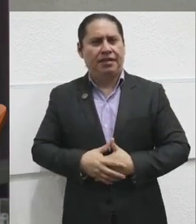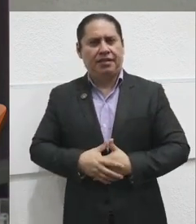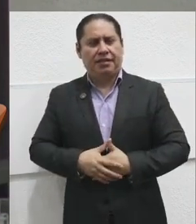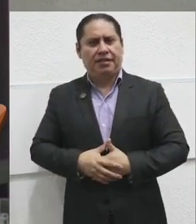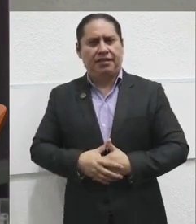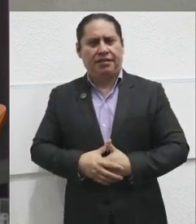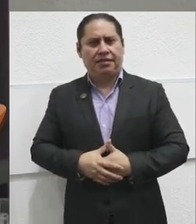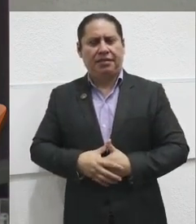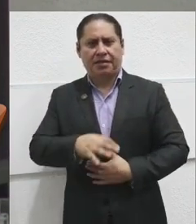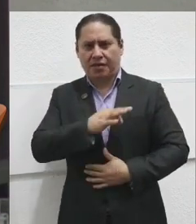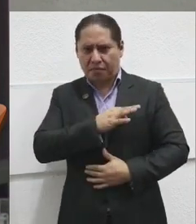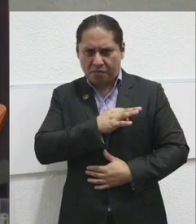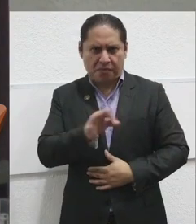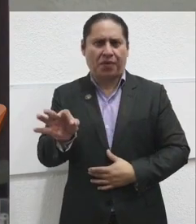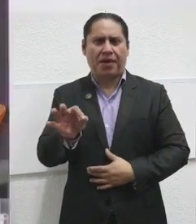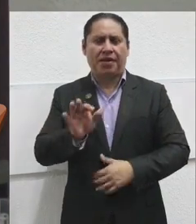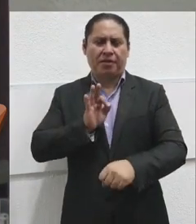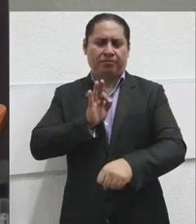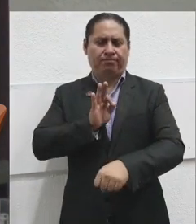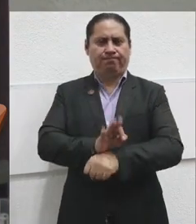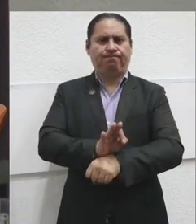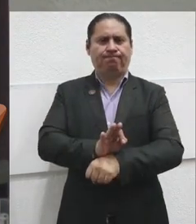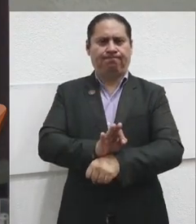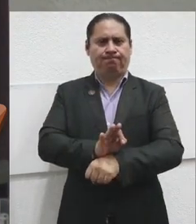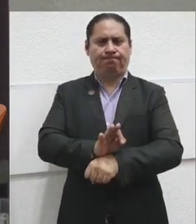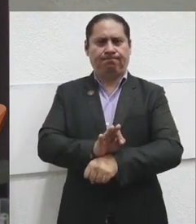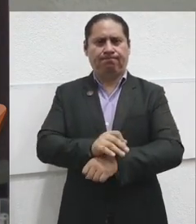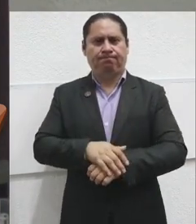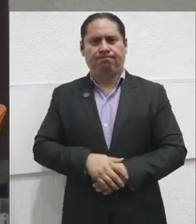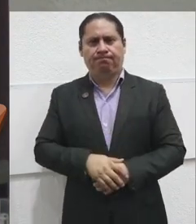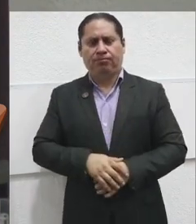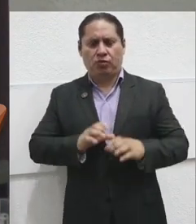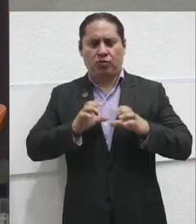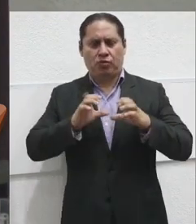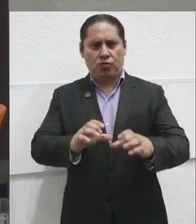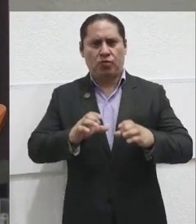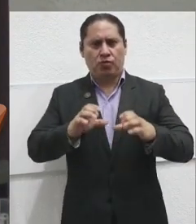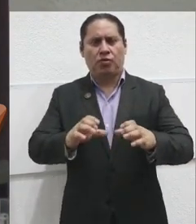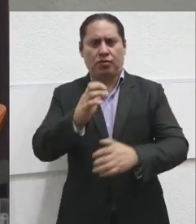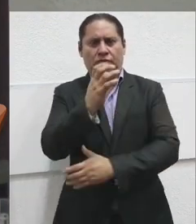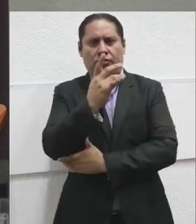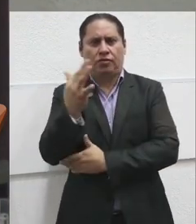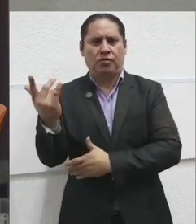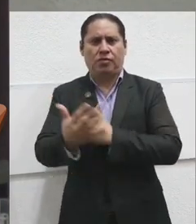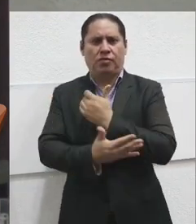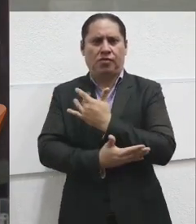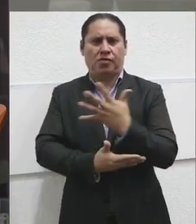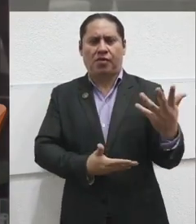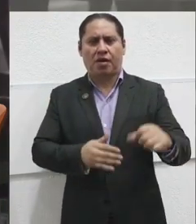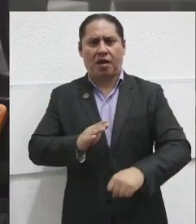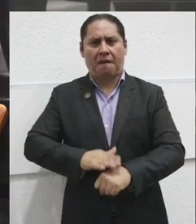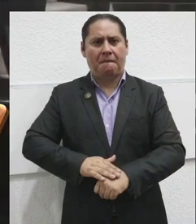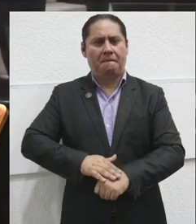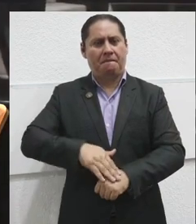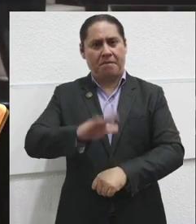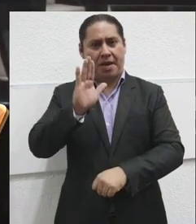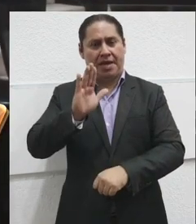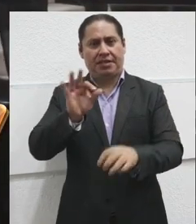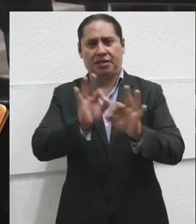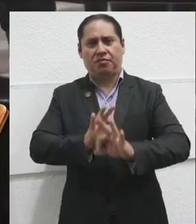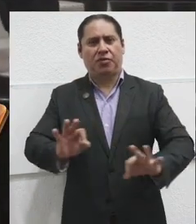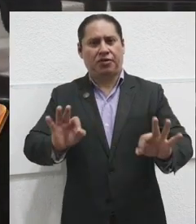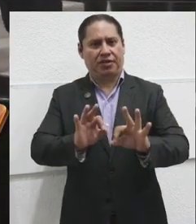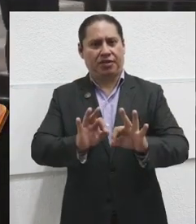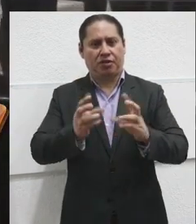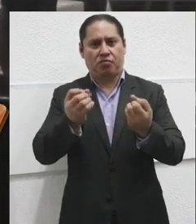a efecto de lograr una preservación y protección del medio ambiente más integral y sólida.